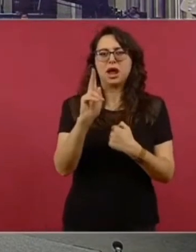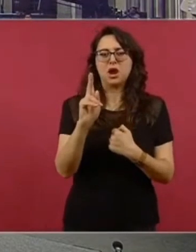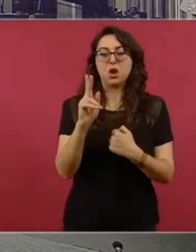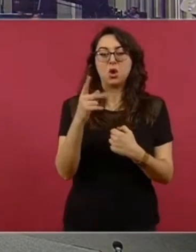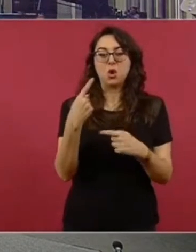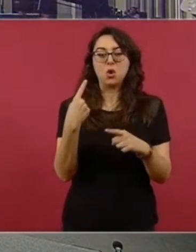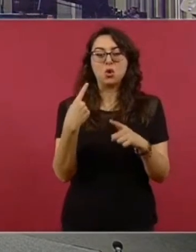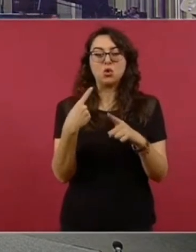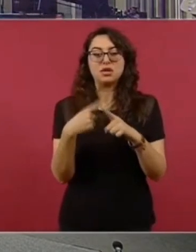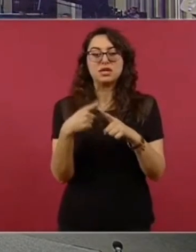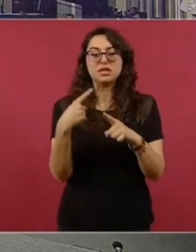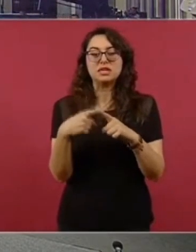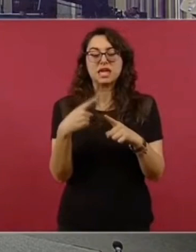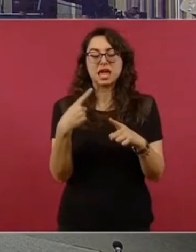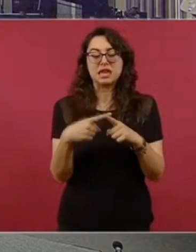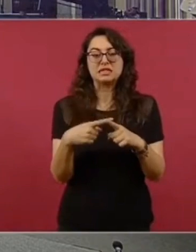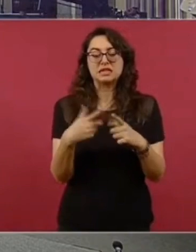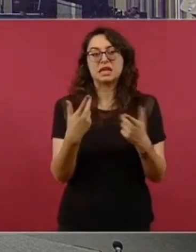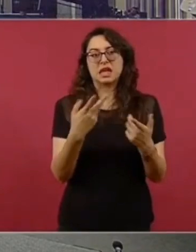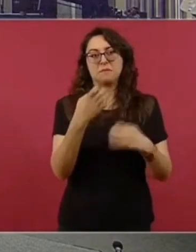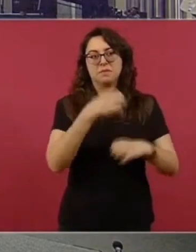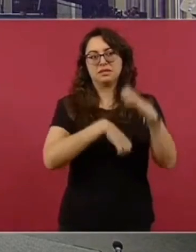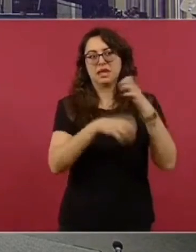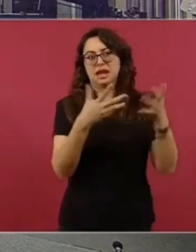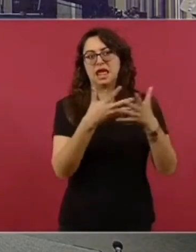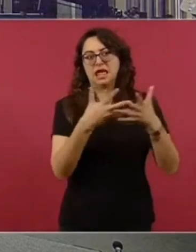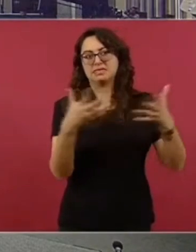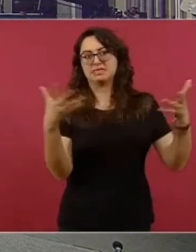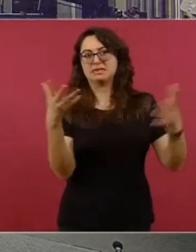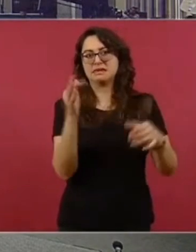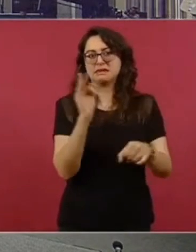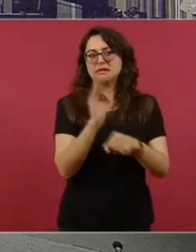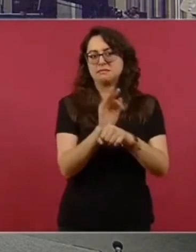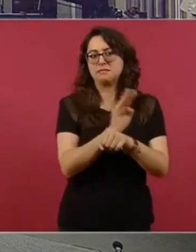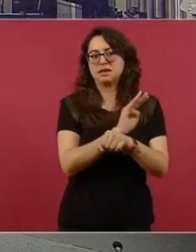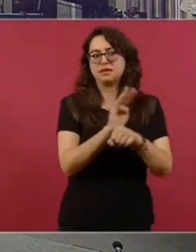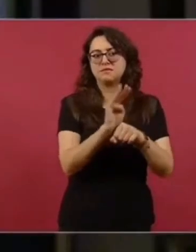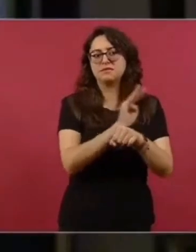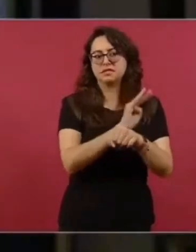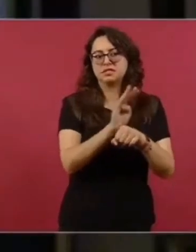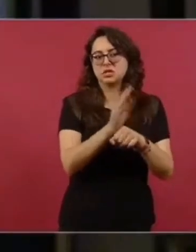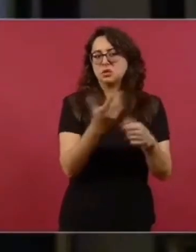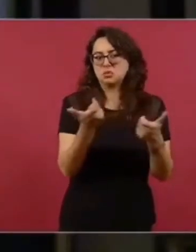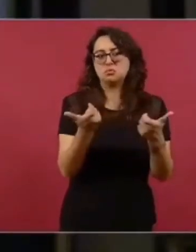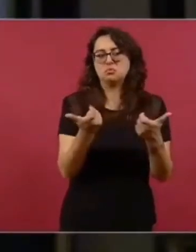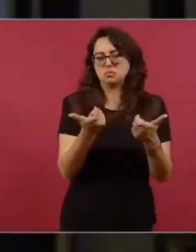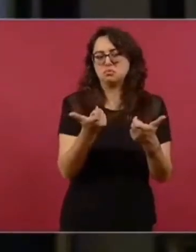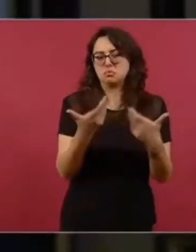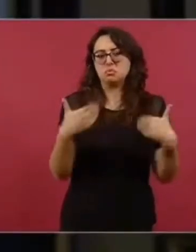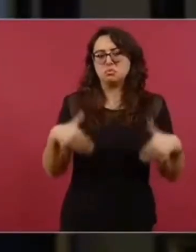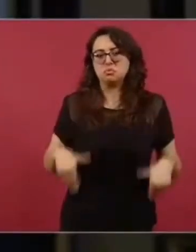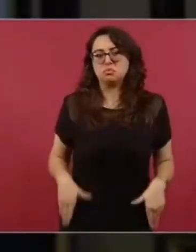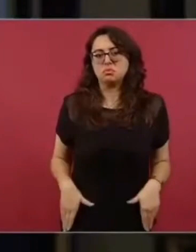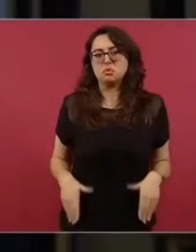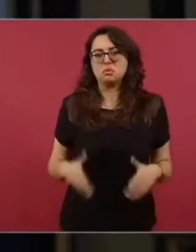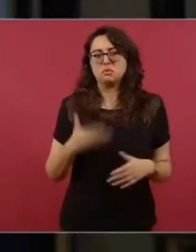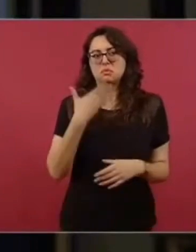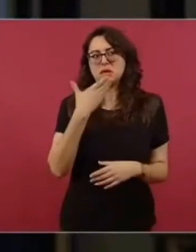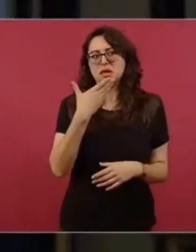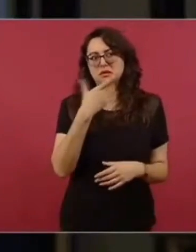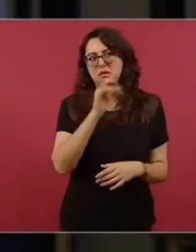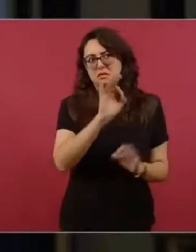pues, como siempre, los grandes corporativos agroindustriales de ese país, y también se